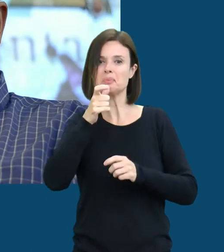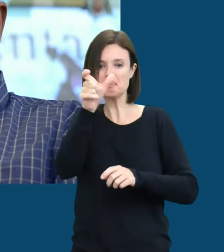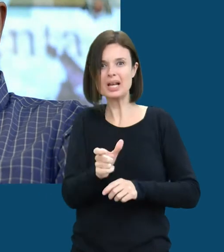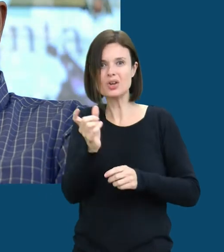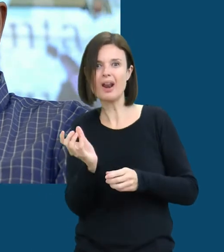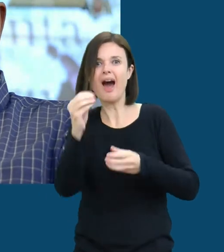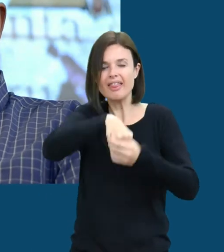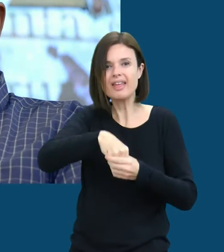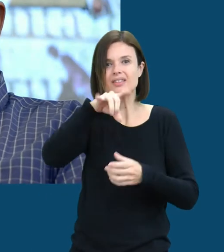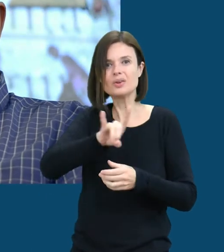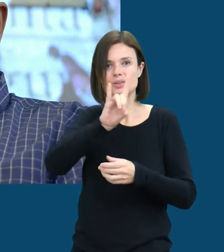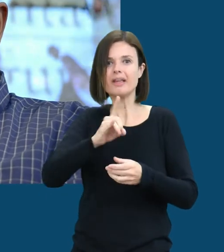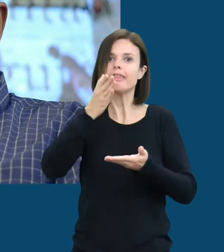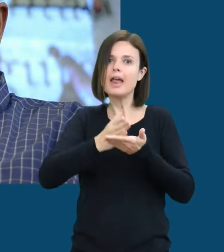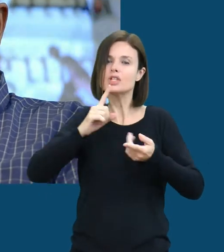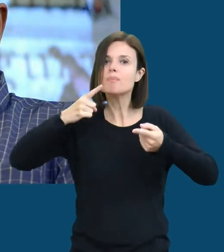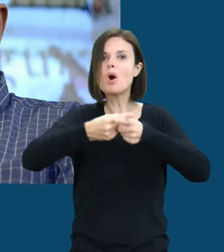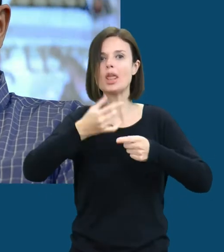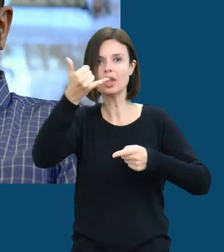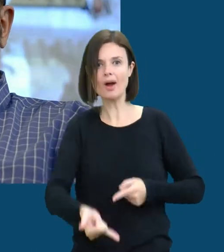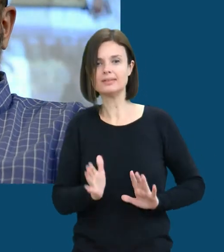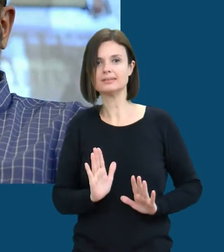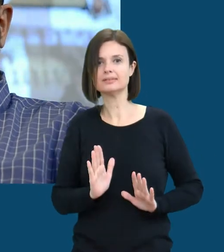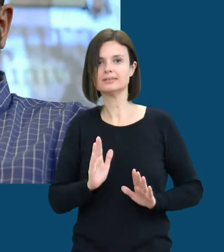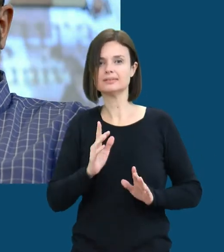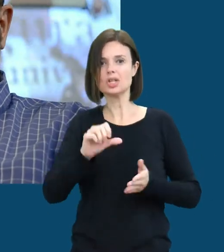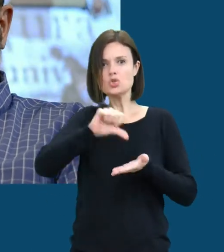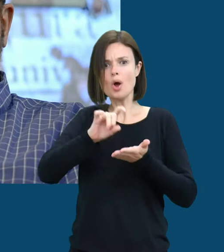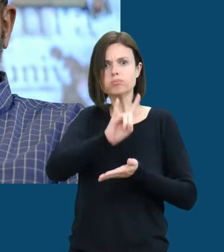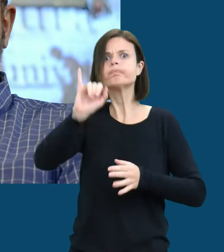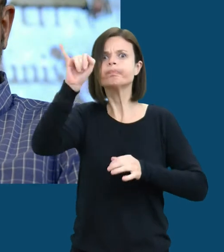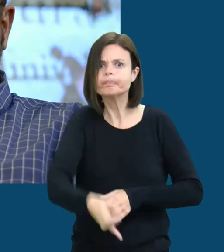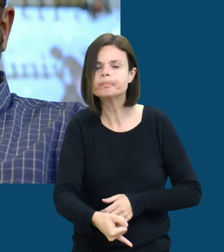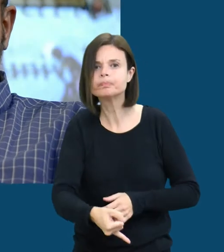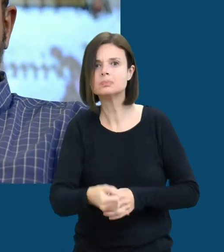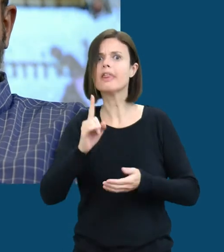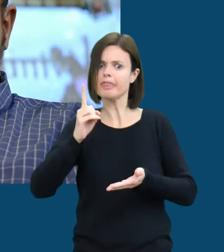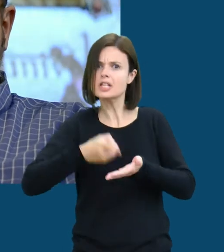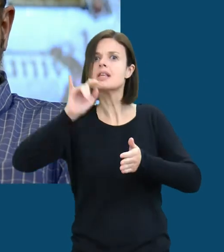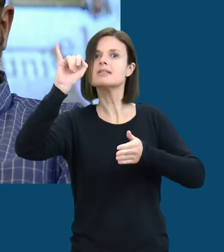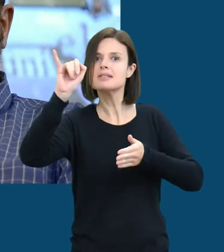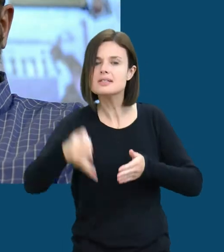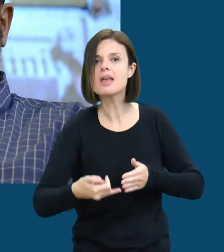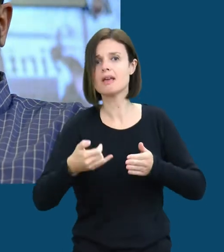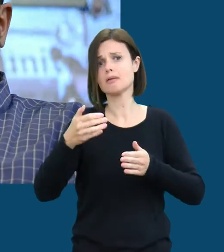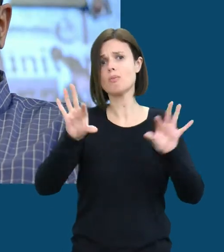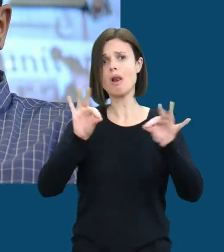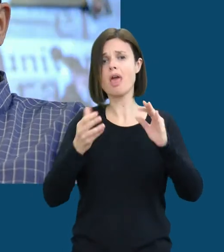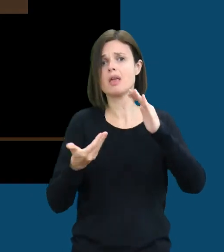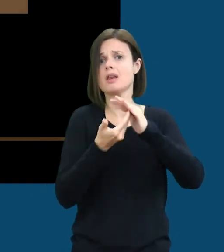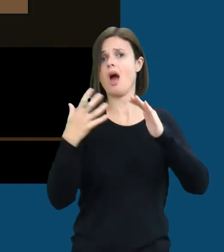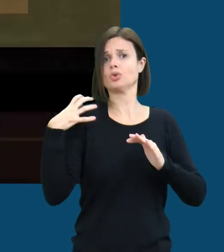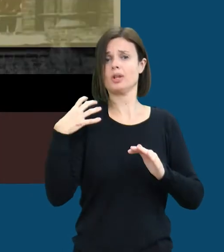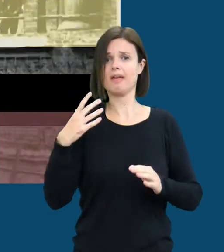se considere parte de la universidad tiene derechos políticos, es un ciudadano universitario, esto es, tiene que decidir sobre las autoridades que gobiernan la